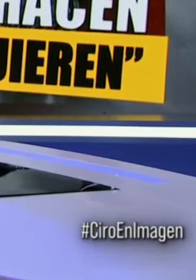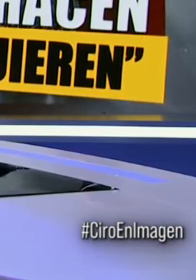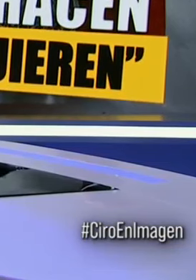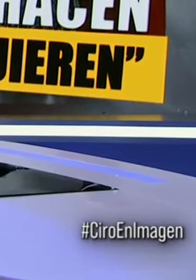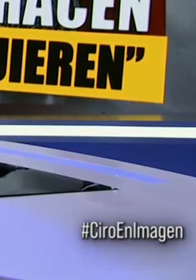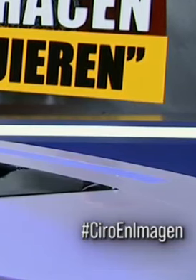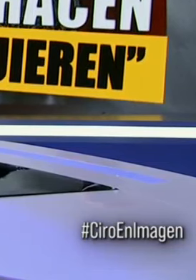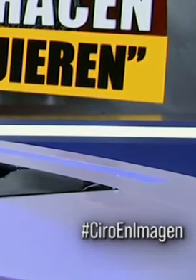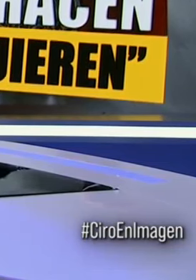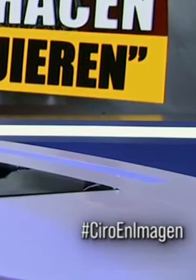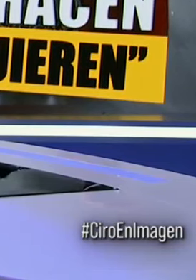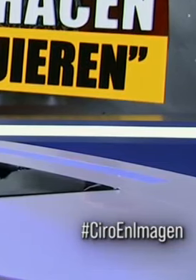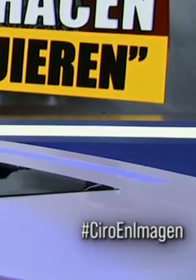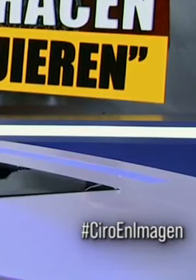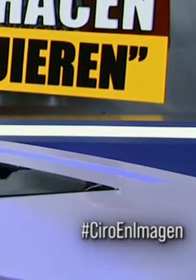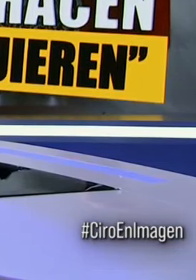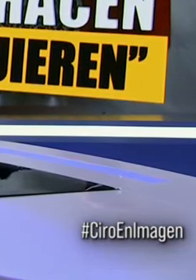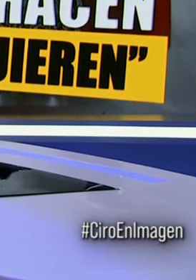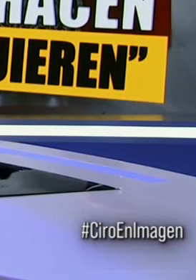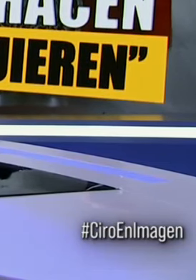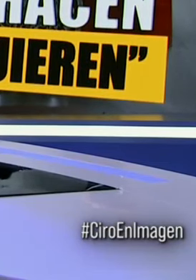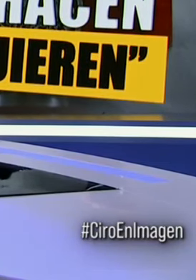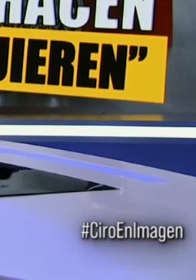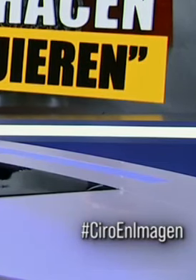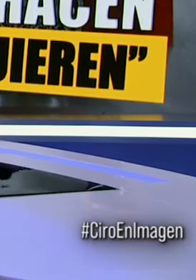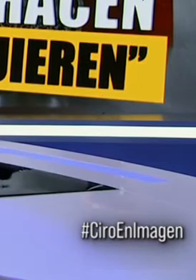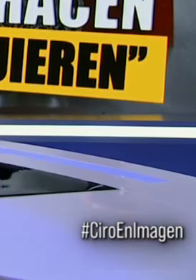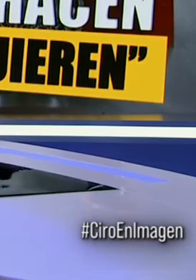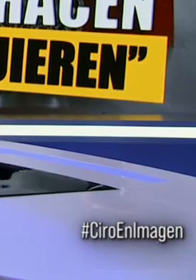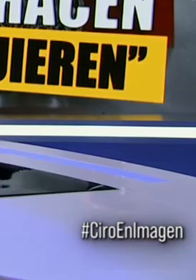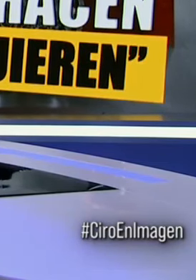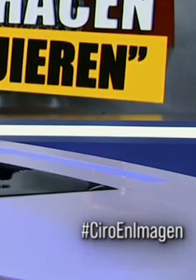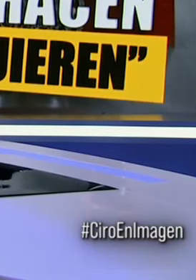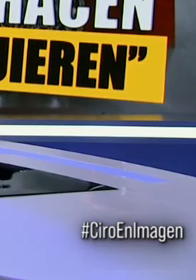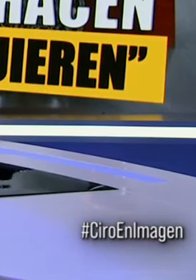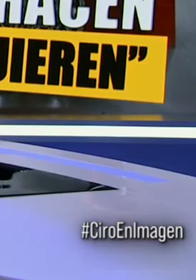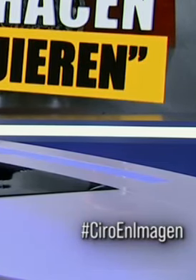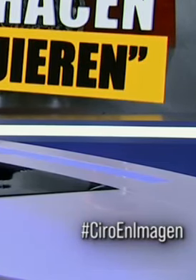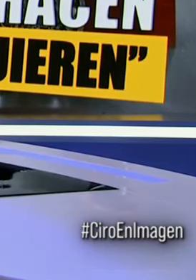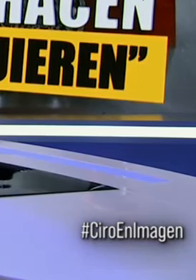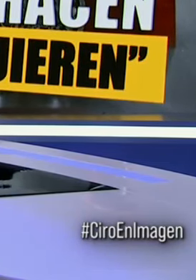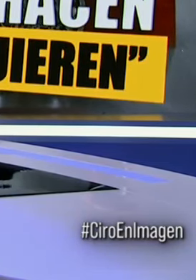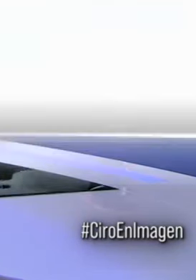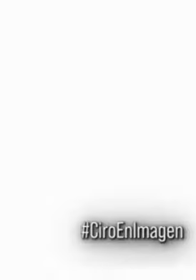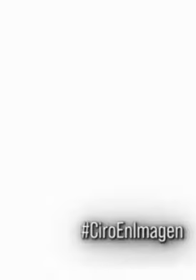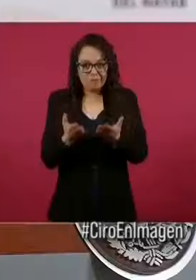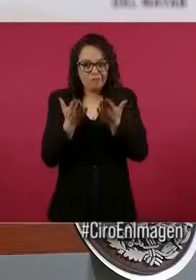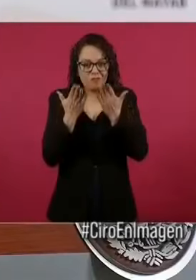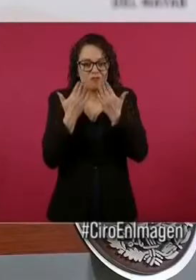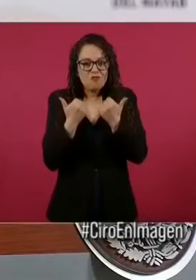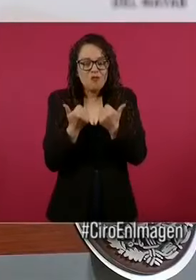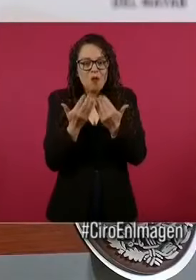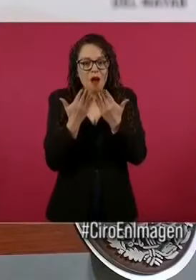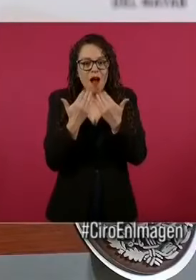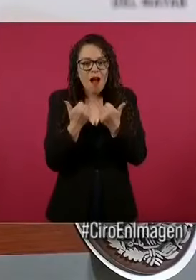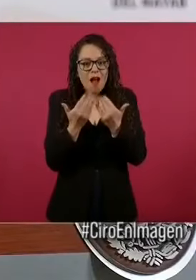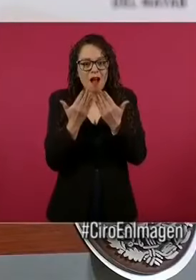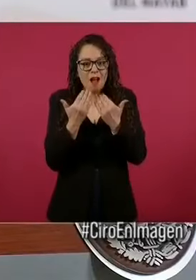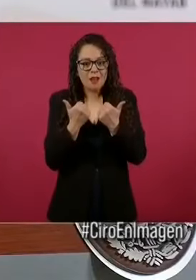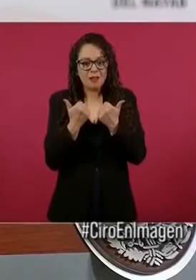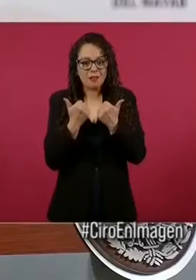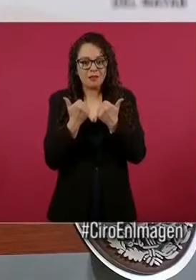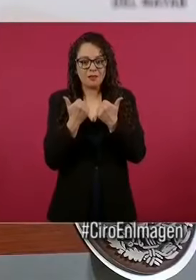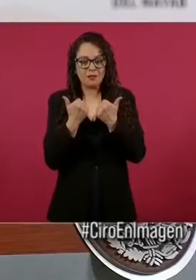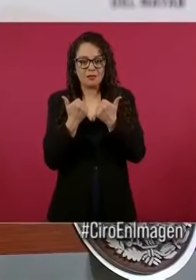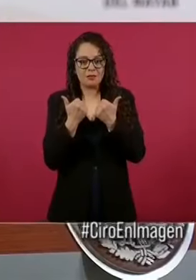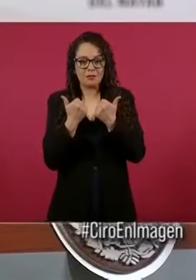poder judicial y muy duro con los jueces. Esto dijo hoy. Está